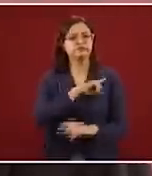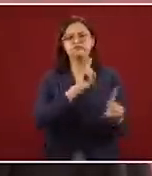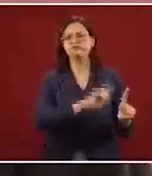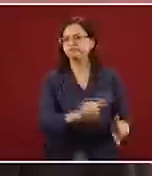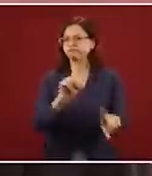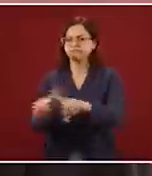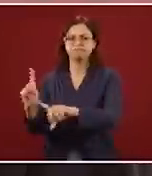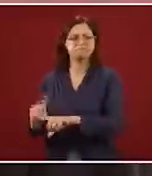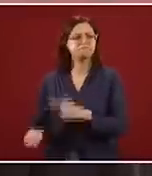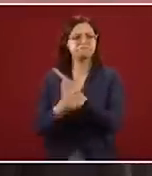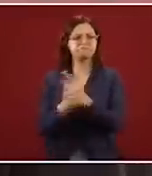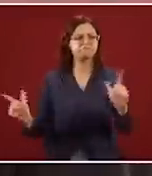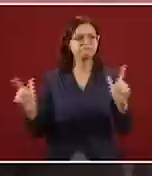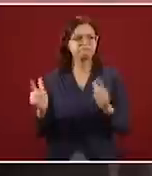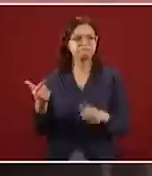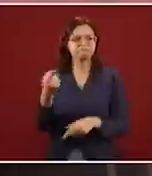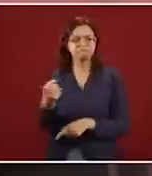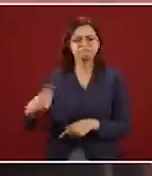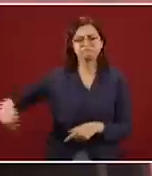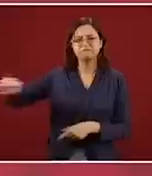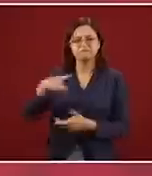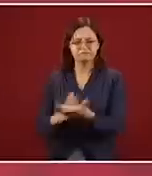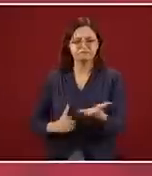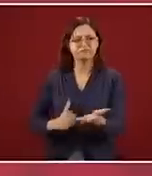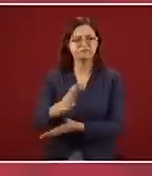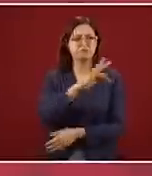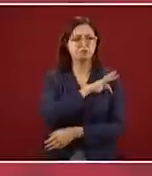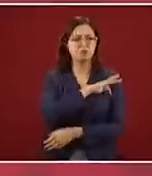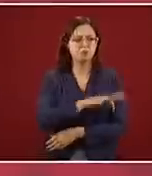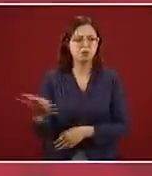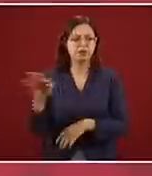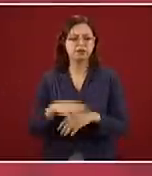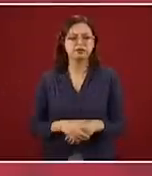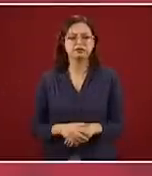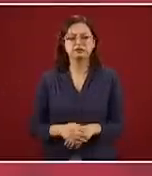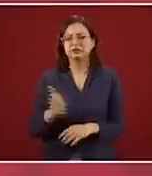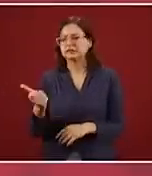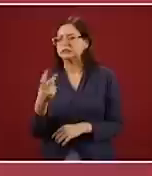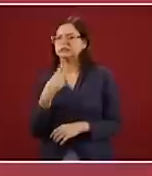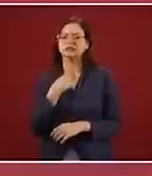lados, y que no importe la situación económica